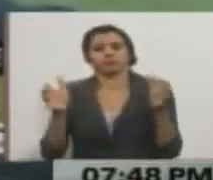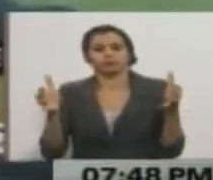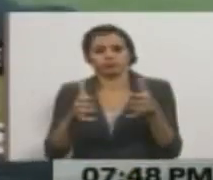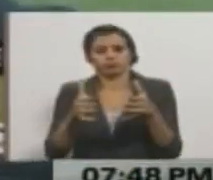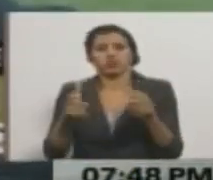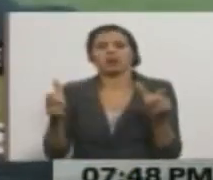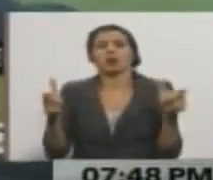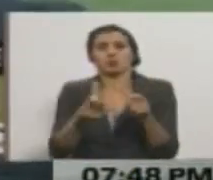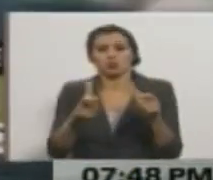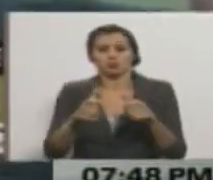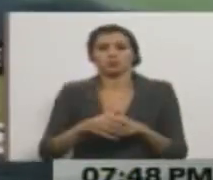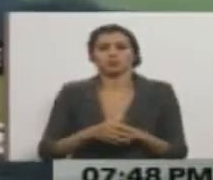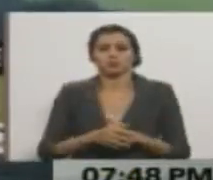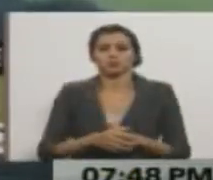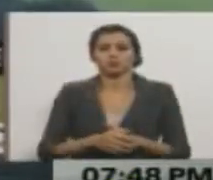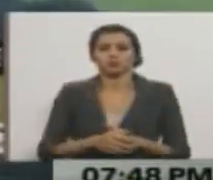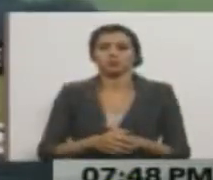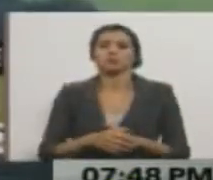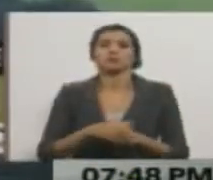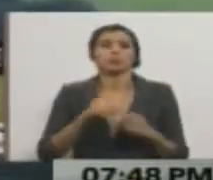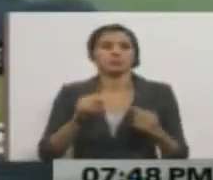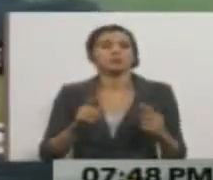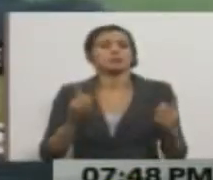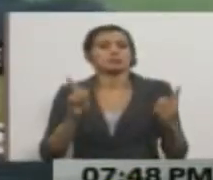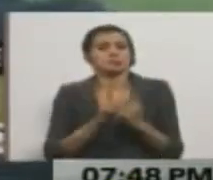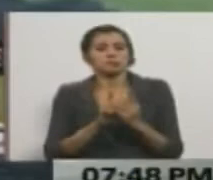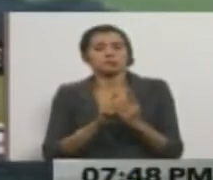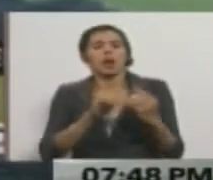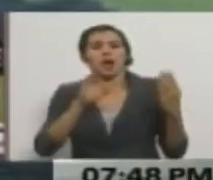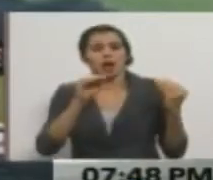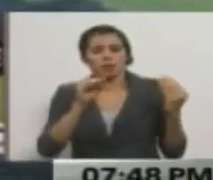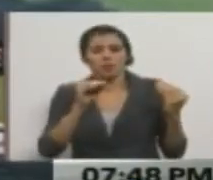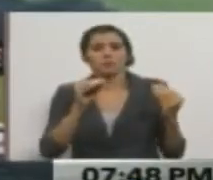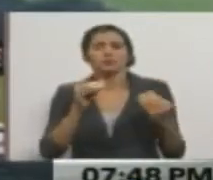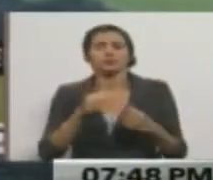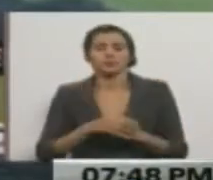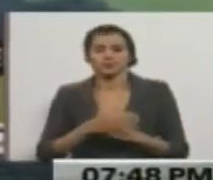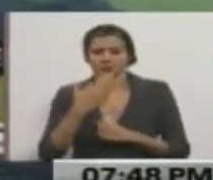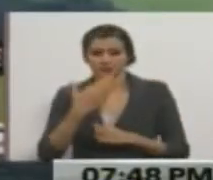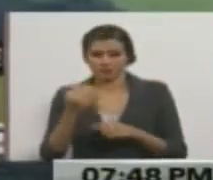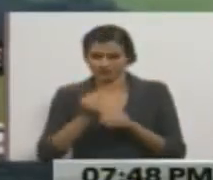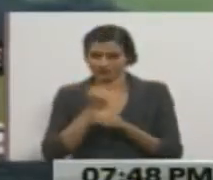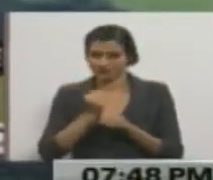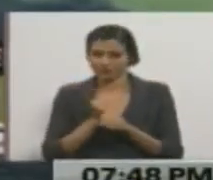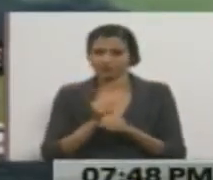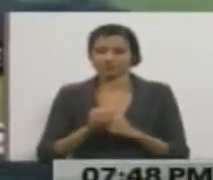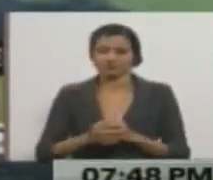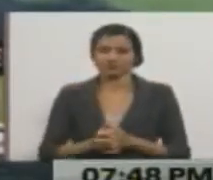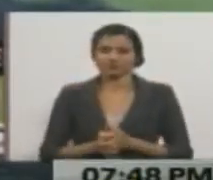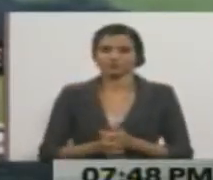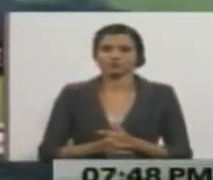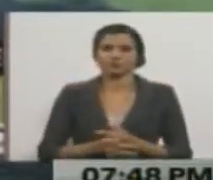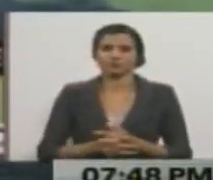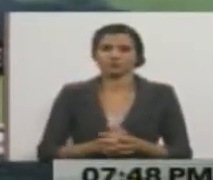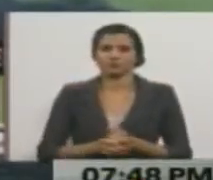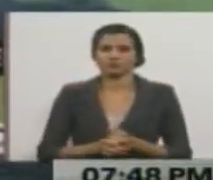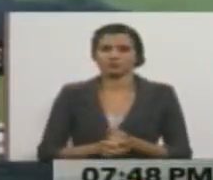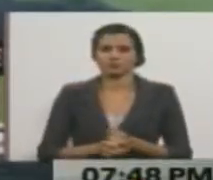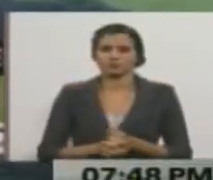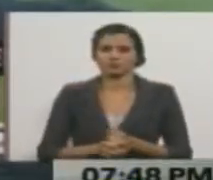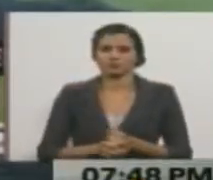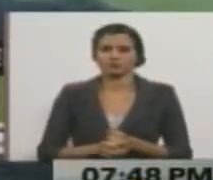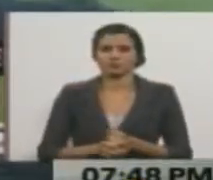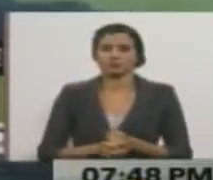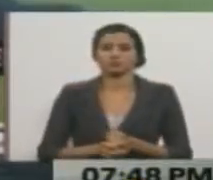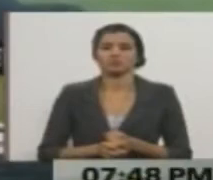Alimentación, con conversaciones que hemos tenido, y gracias al trabajo que nos dio la posibilidad de